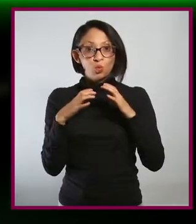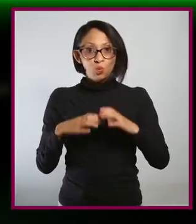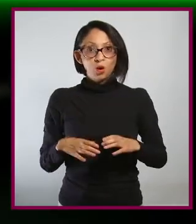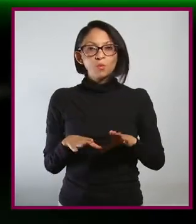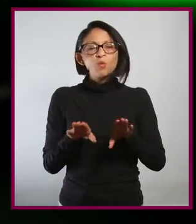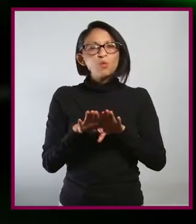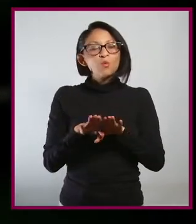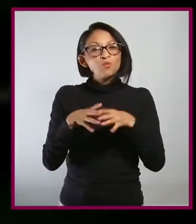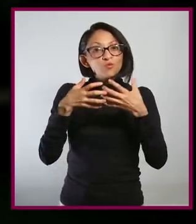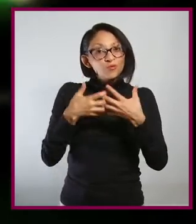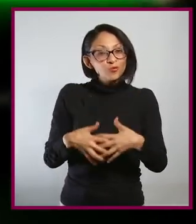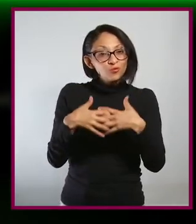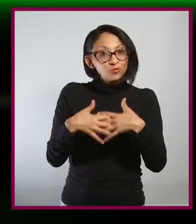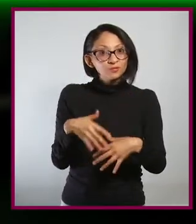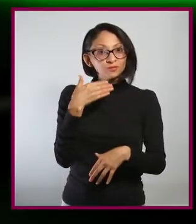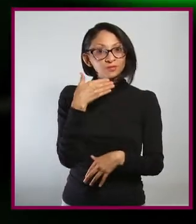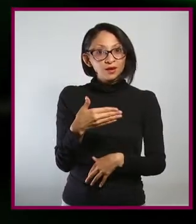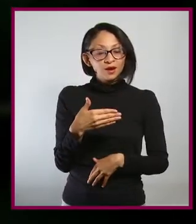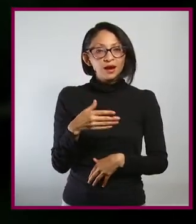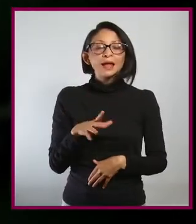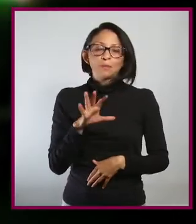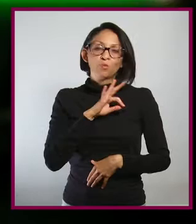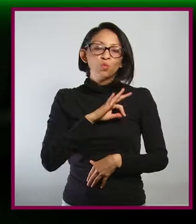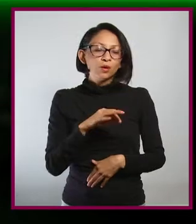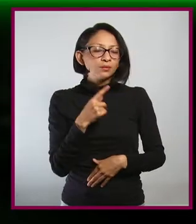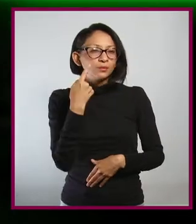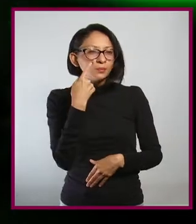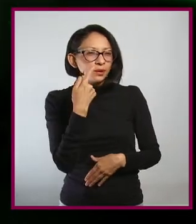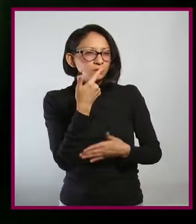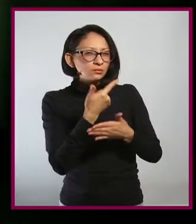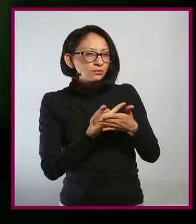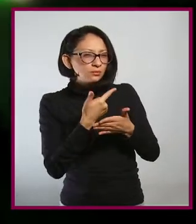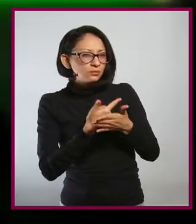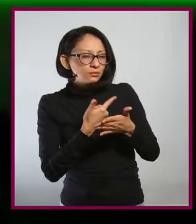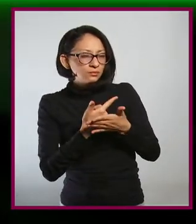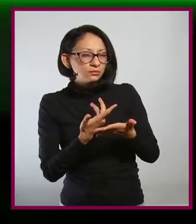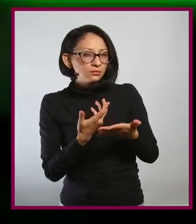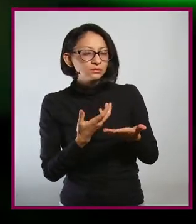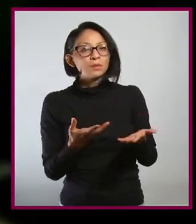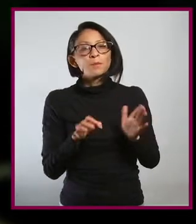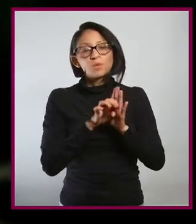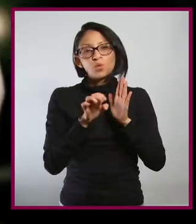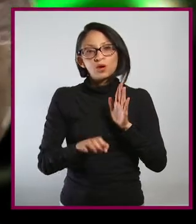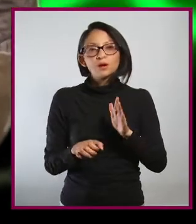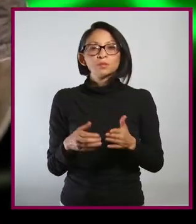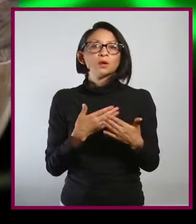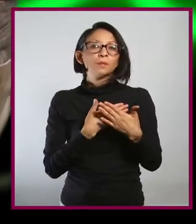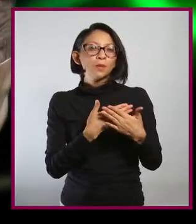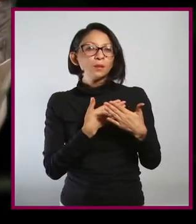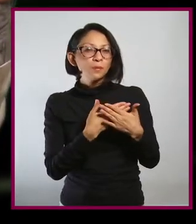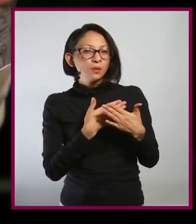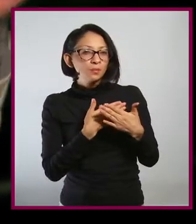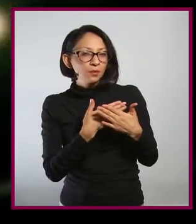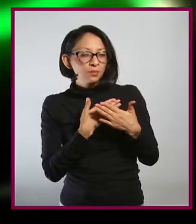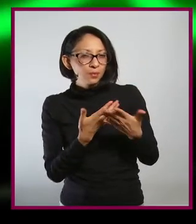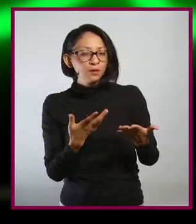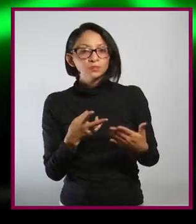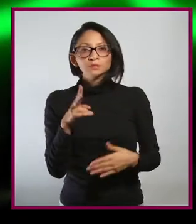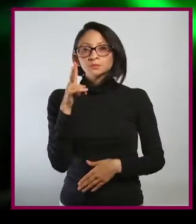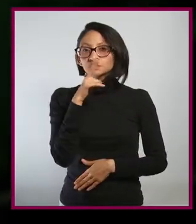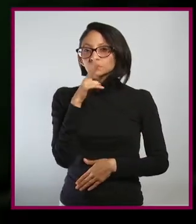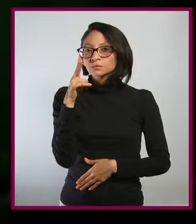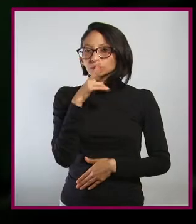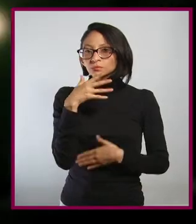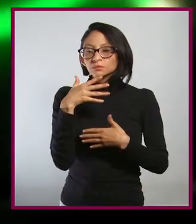del funcionamiento del cuerpo que pueden cuantificarse, como son la frecuencia cardíaca,